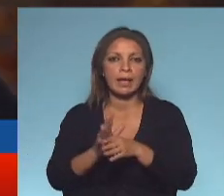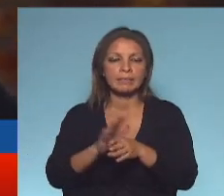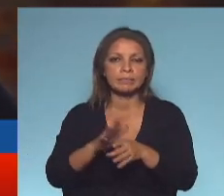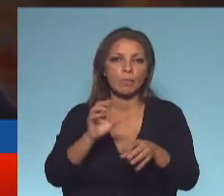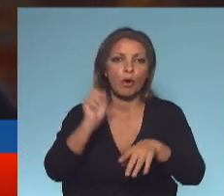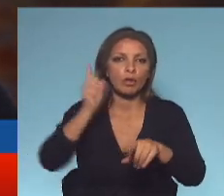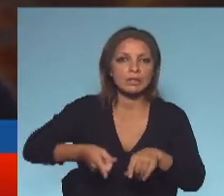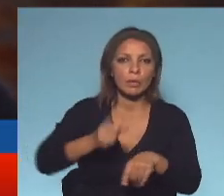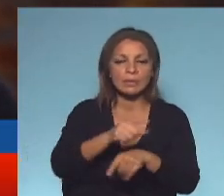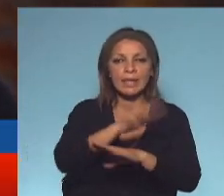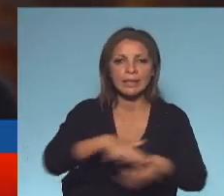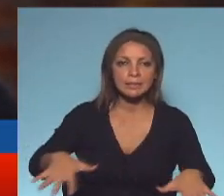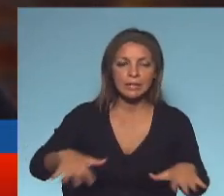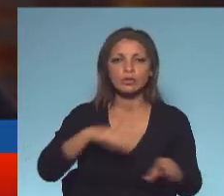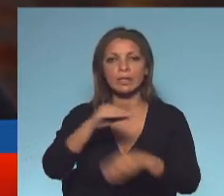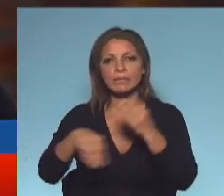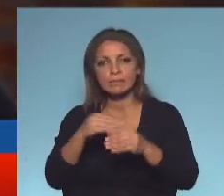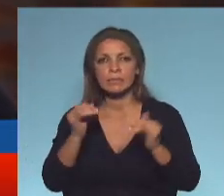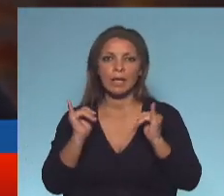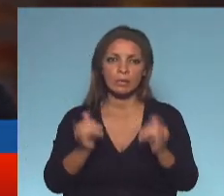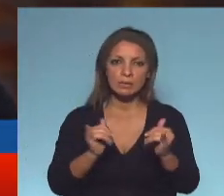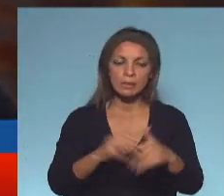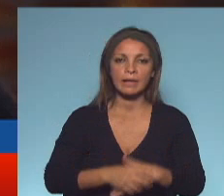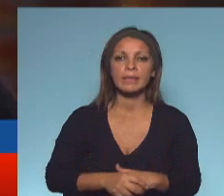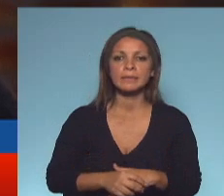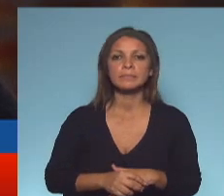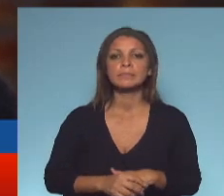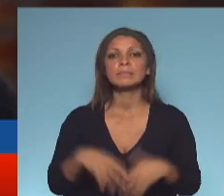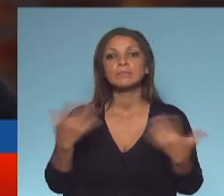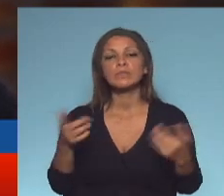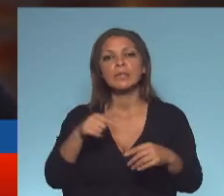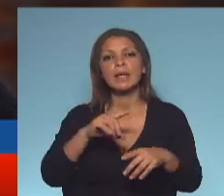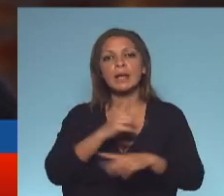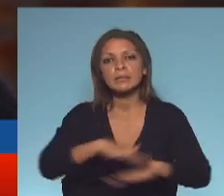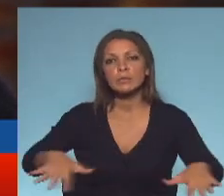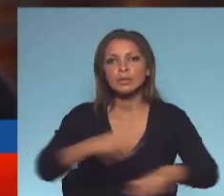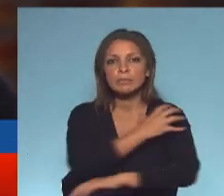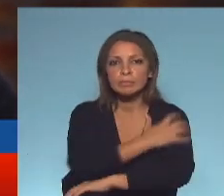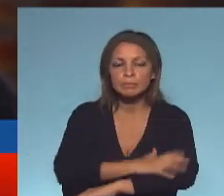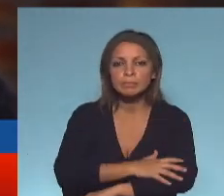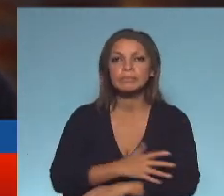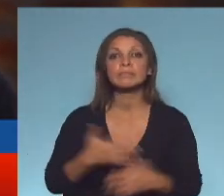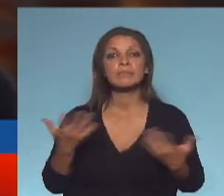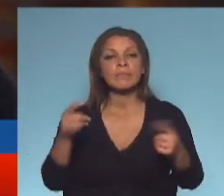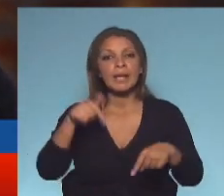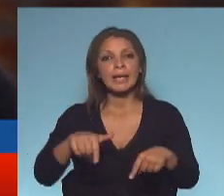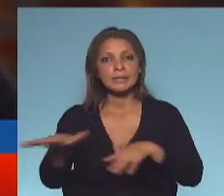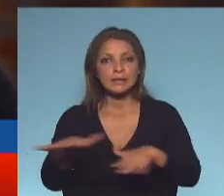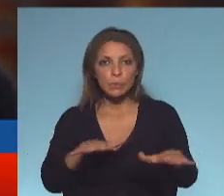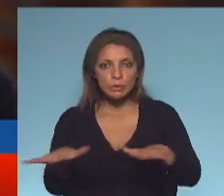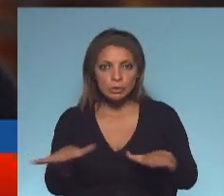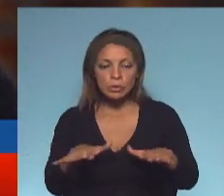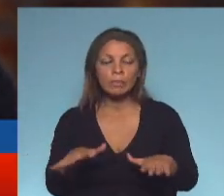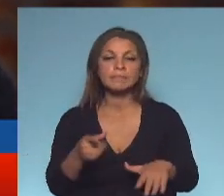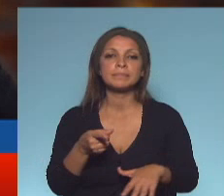niñas adolescentes y sus familias en mayores condiciones de vulnerabilidad y de pobreza. Entonces, en este marco,